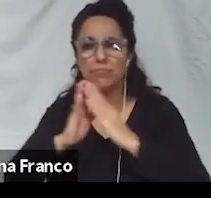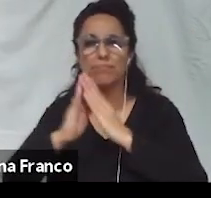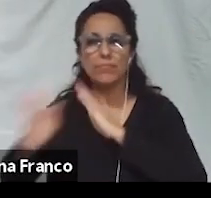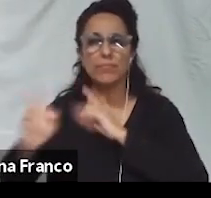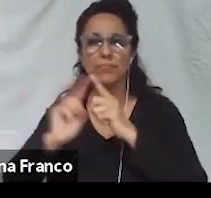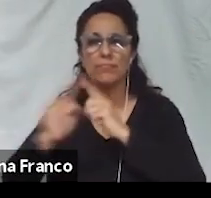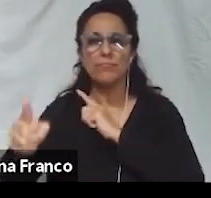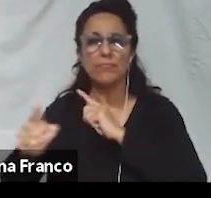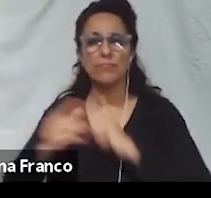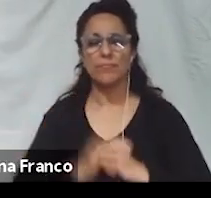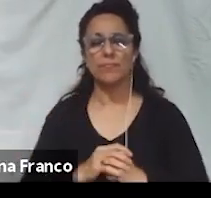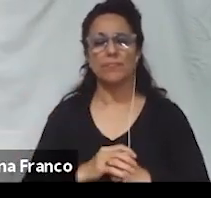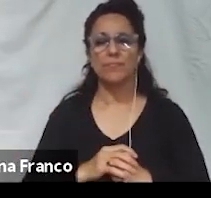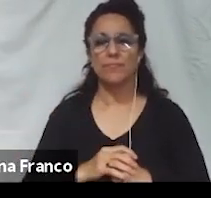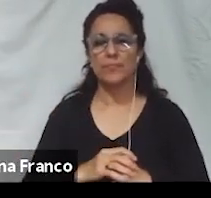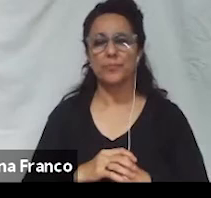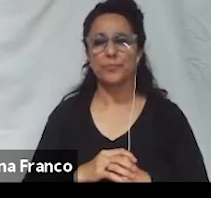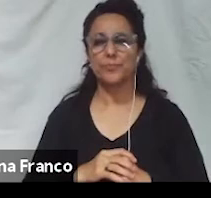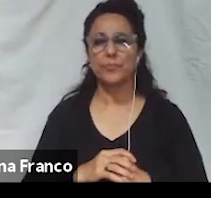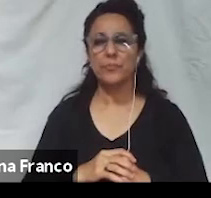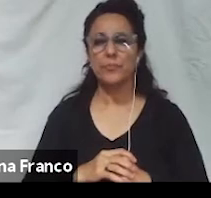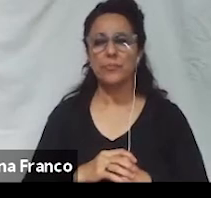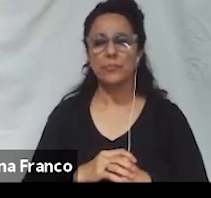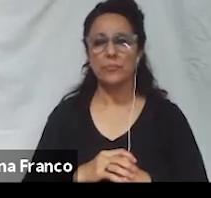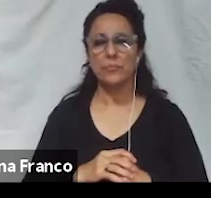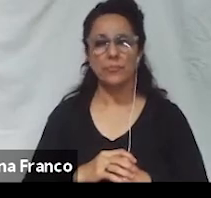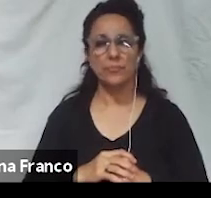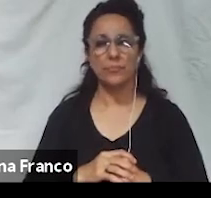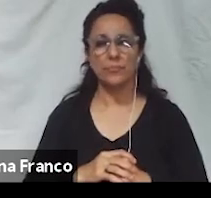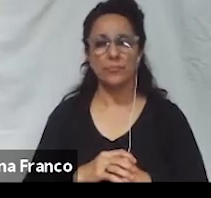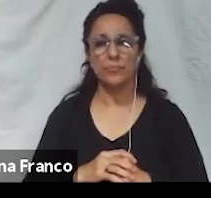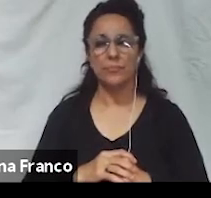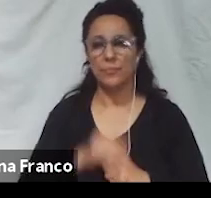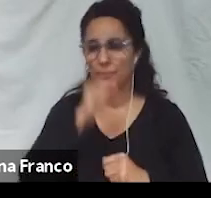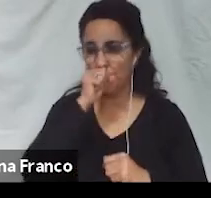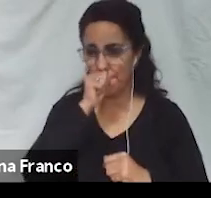inputs, y un montón de cosas más, entonces eso lo podemos tomar como